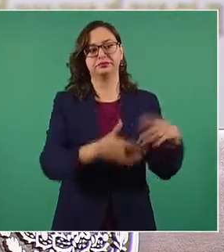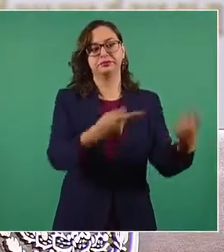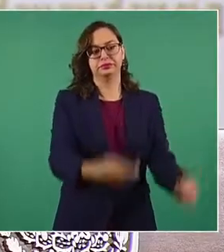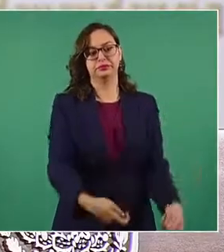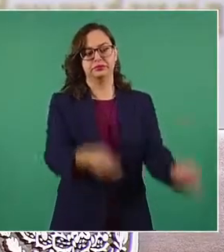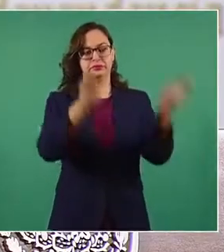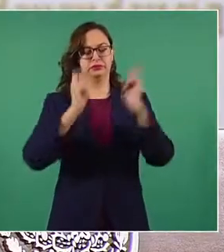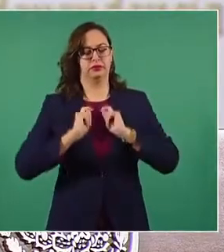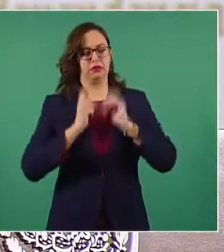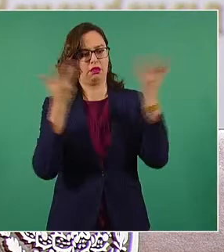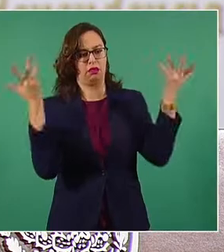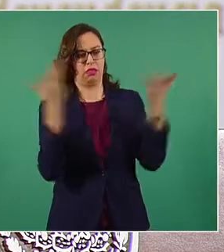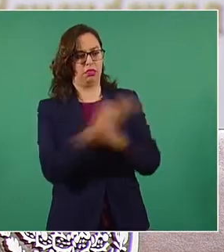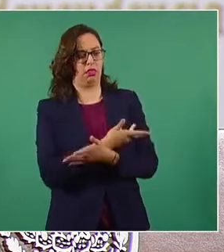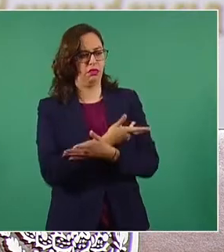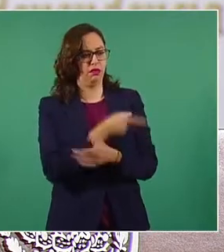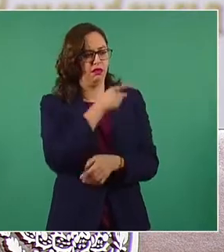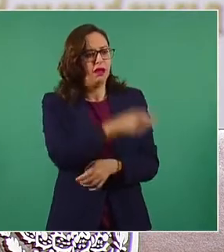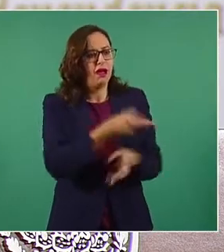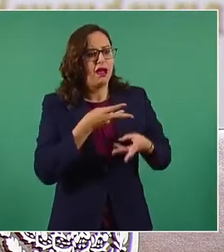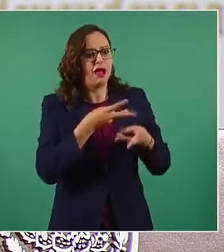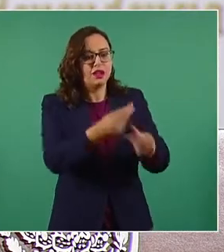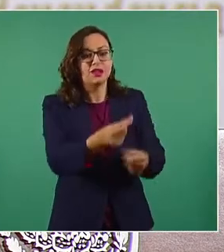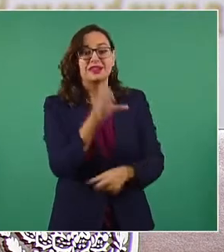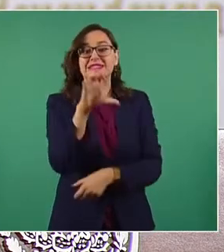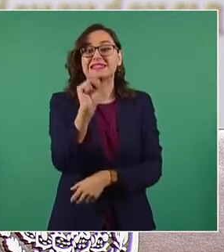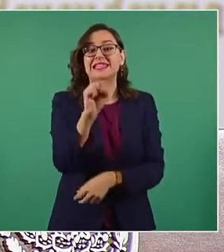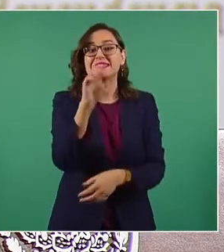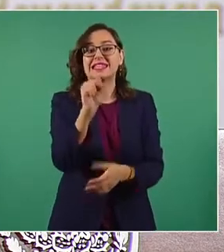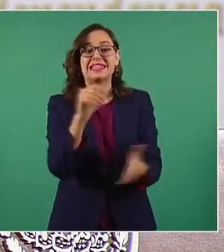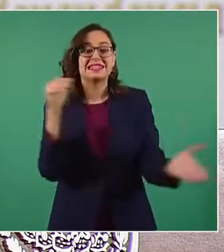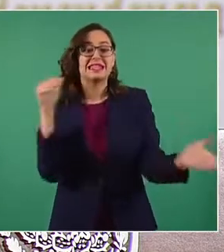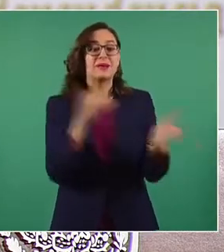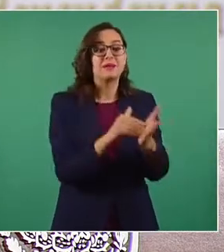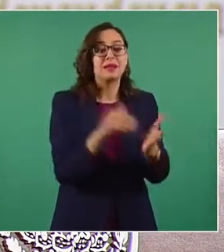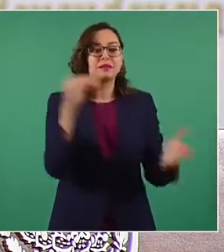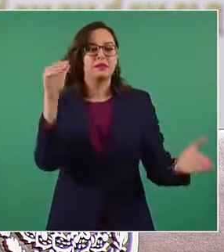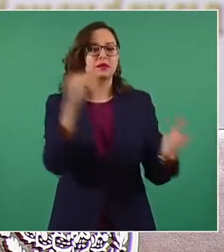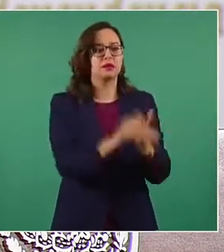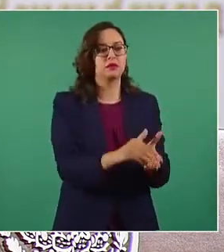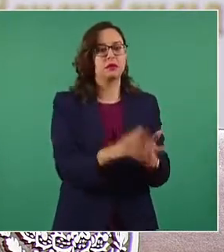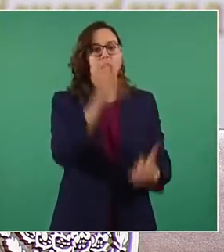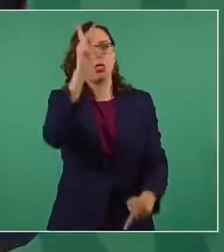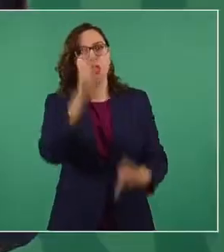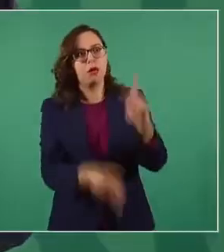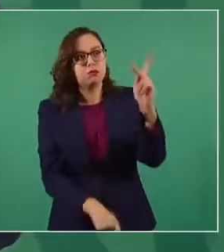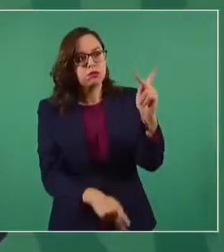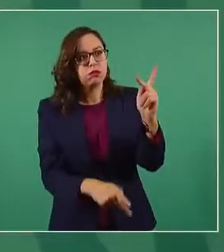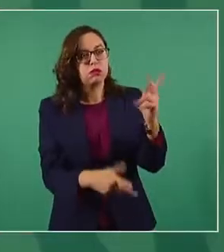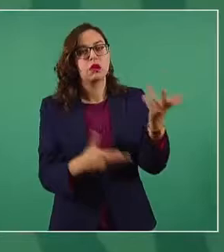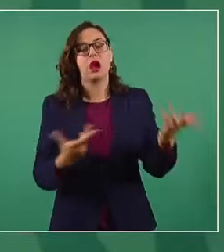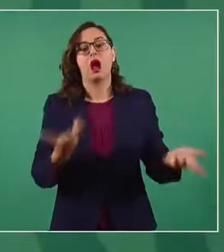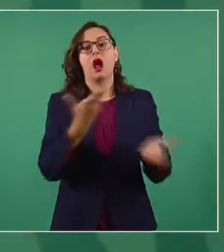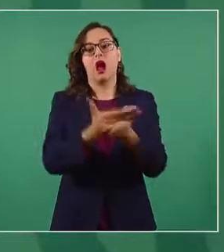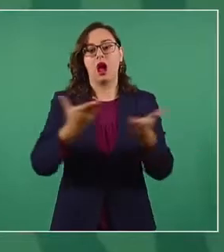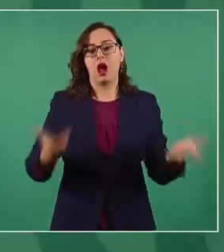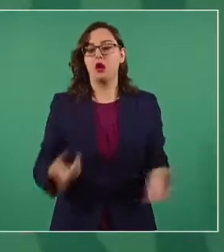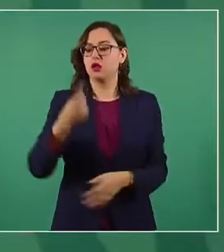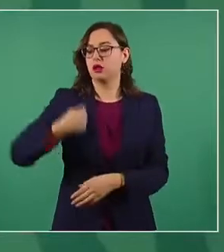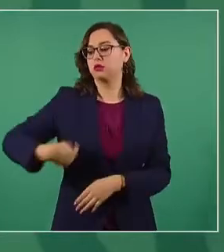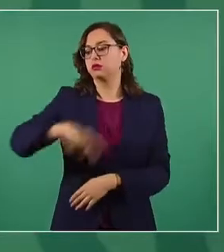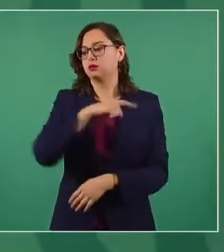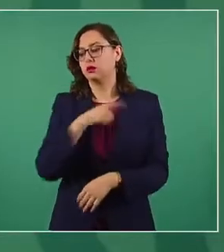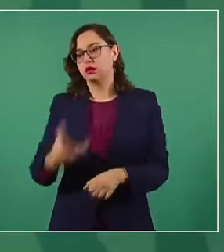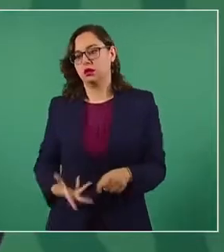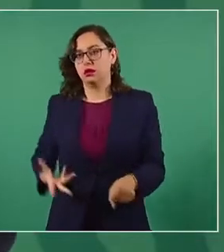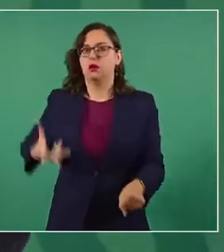y desde luego estaba inconcluso. Para terminarlo vamos a requerir otros 30,000. O sea que lo que